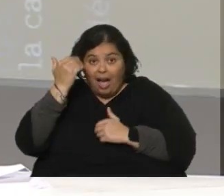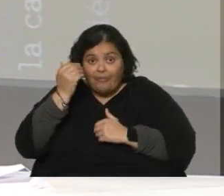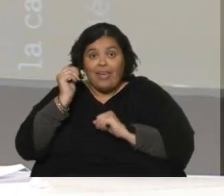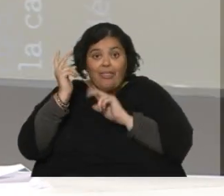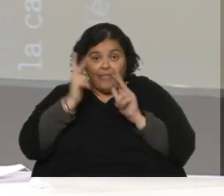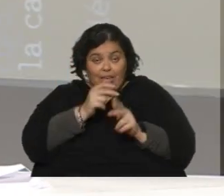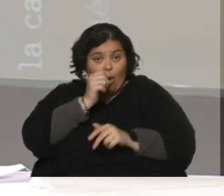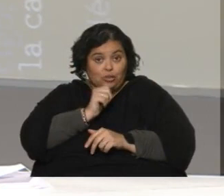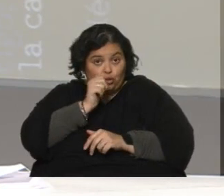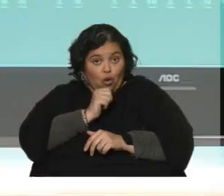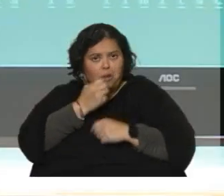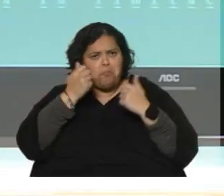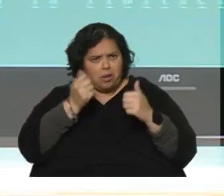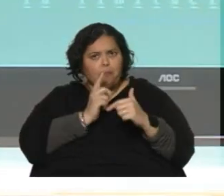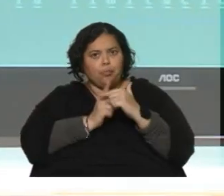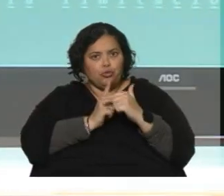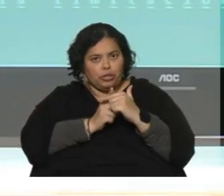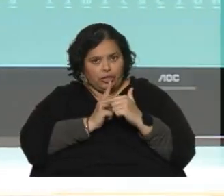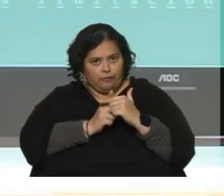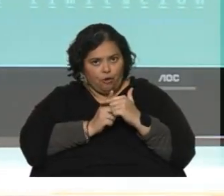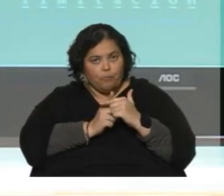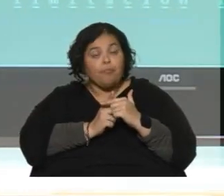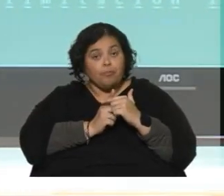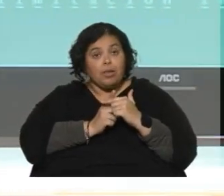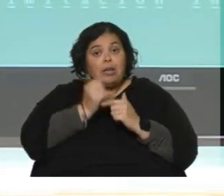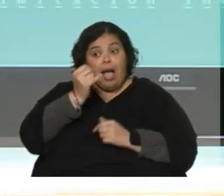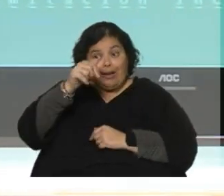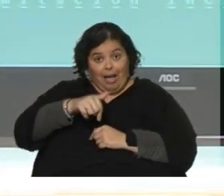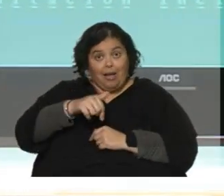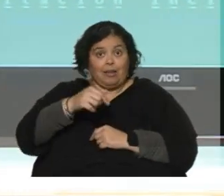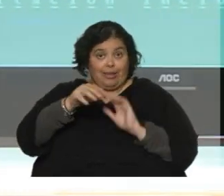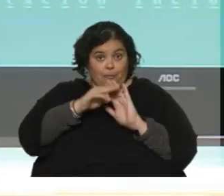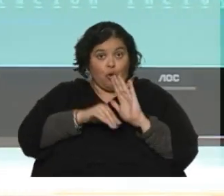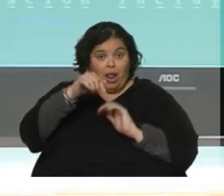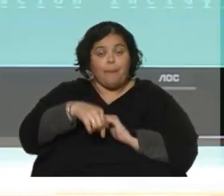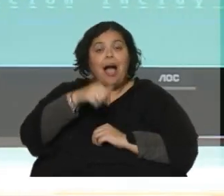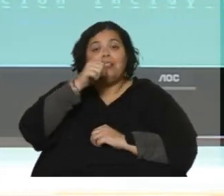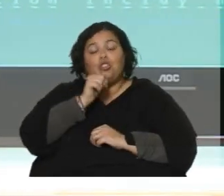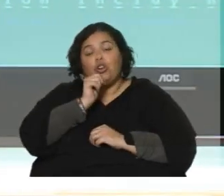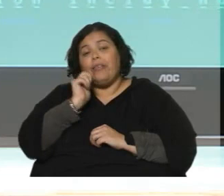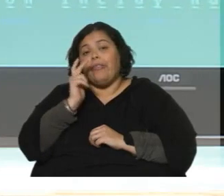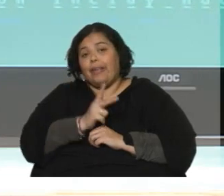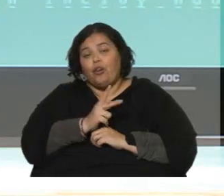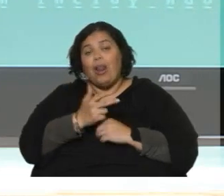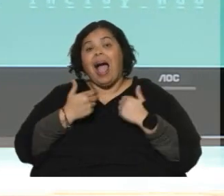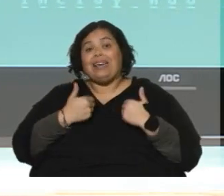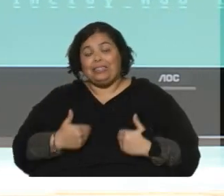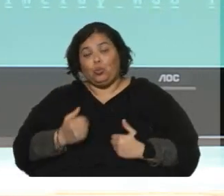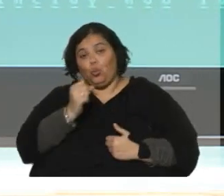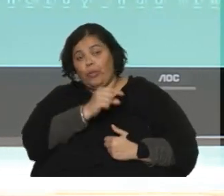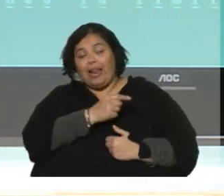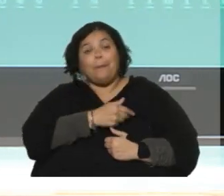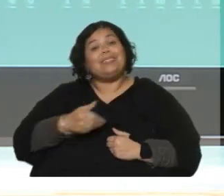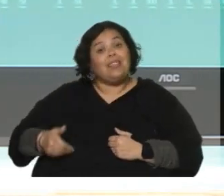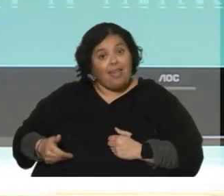destacó en este programa también exactamente iba a recordar que aquí a Story recordó resaltó la actitud del presidente ponente